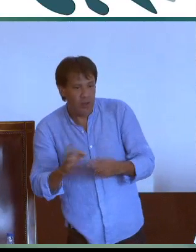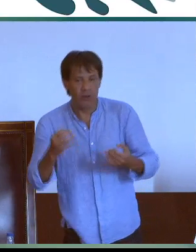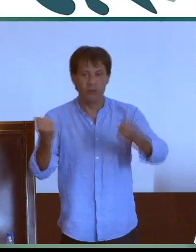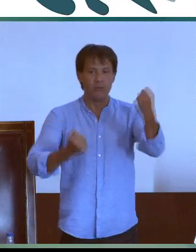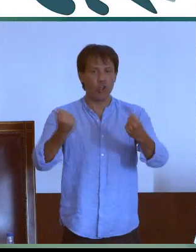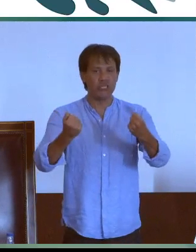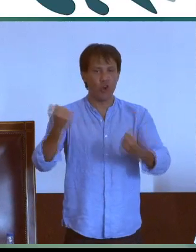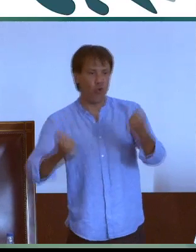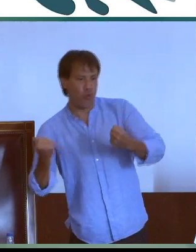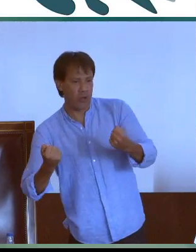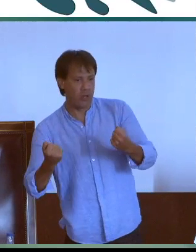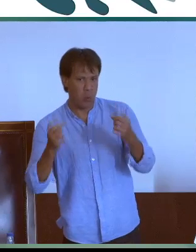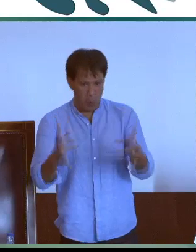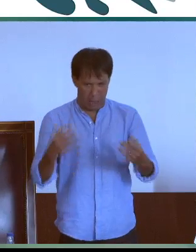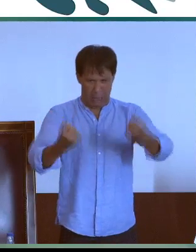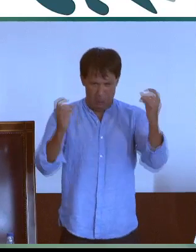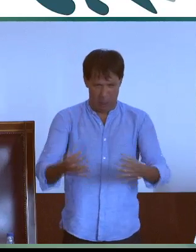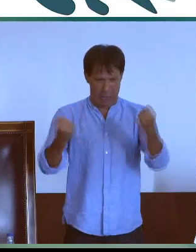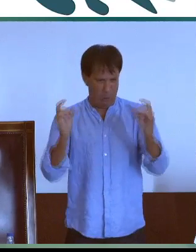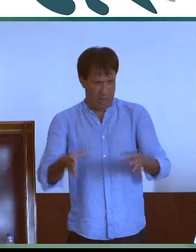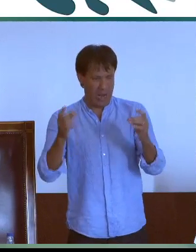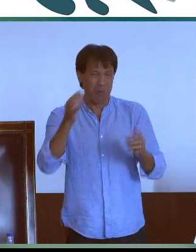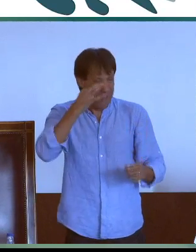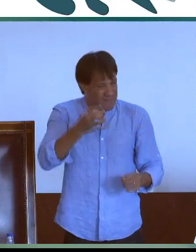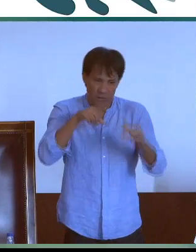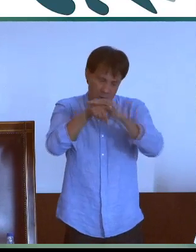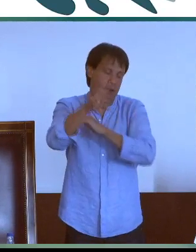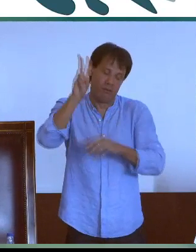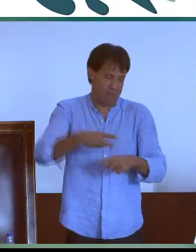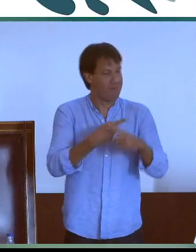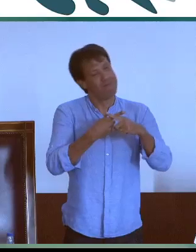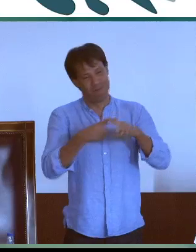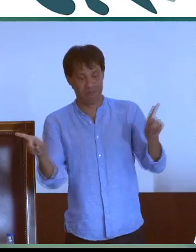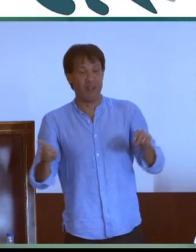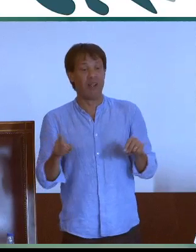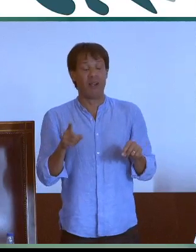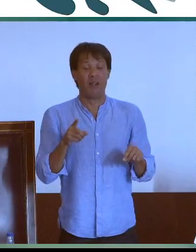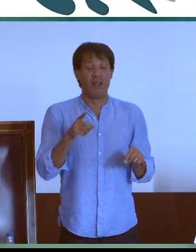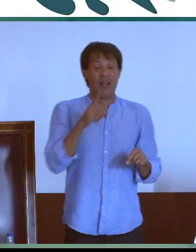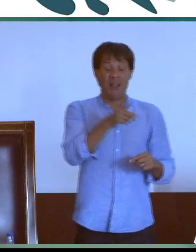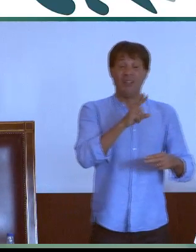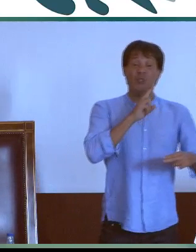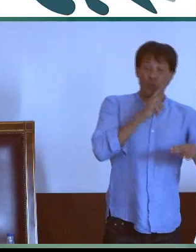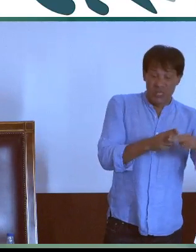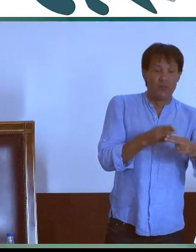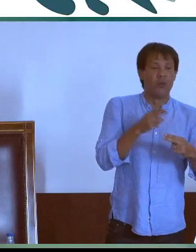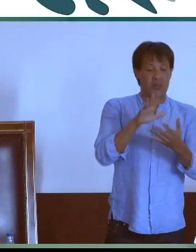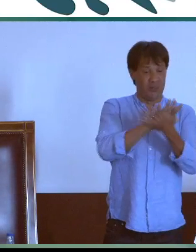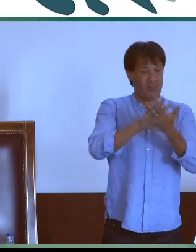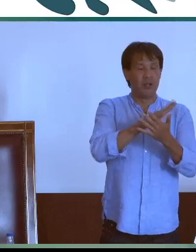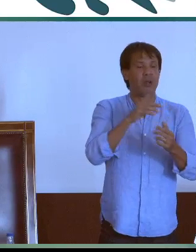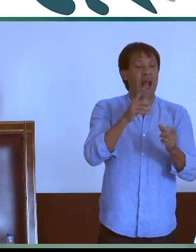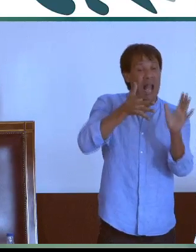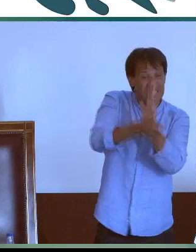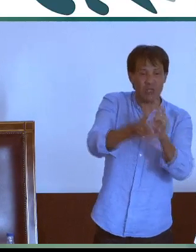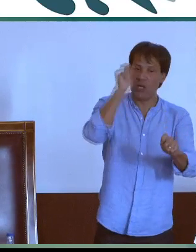o hablamos de sustantivo? Coche o conducir. Es igual, pero realmente es diferente.